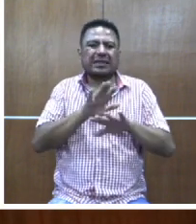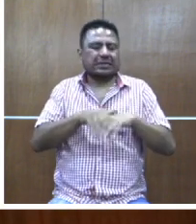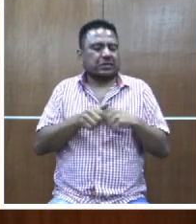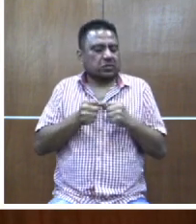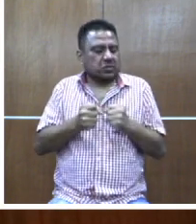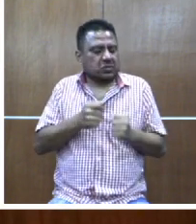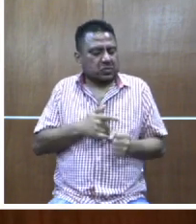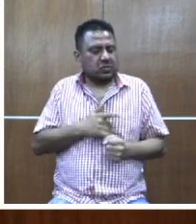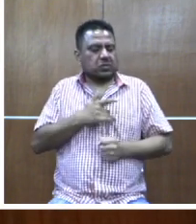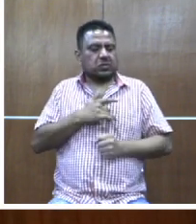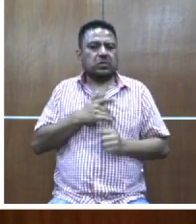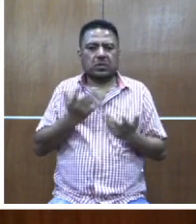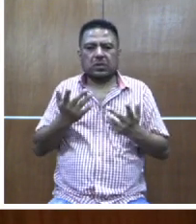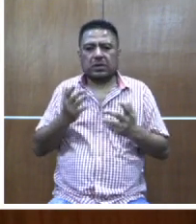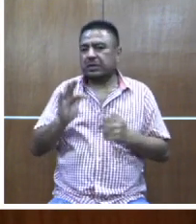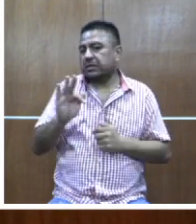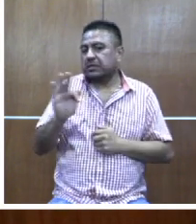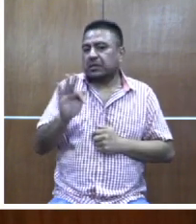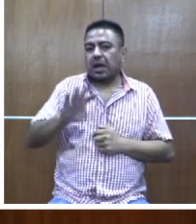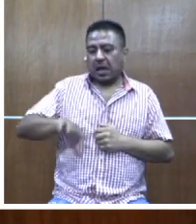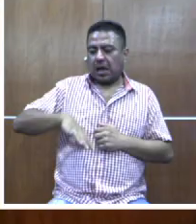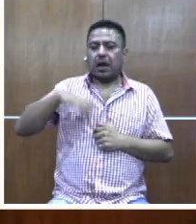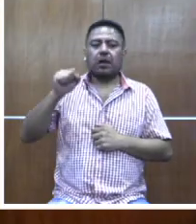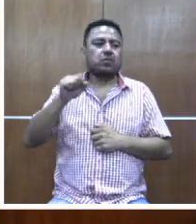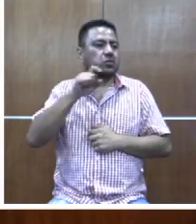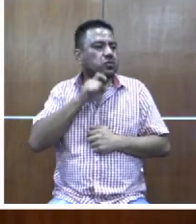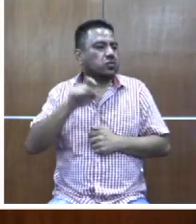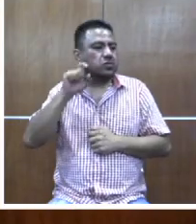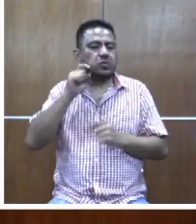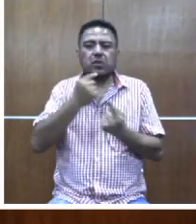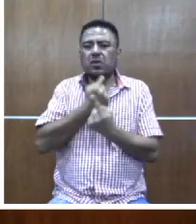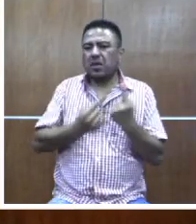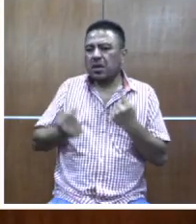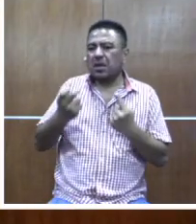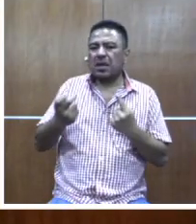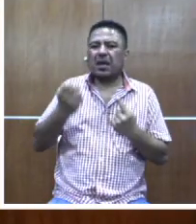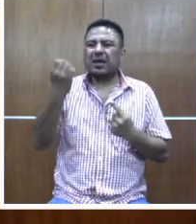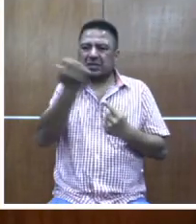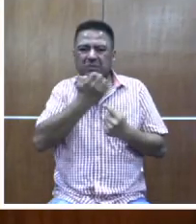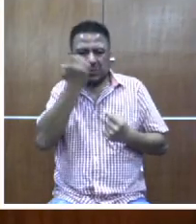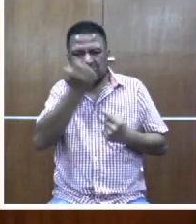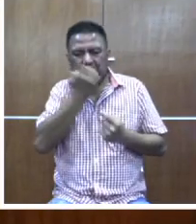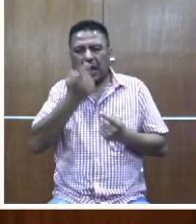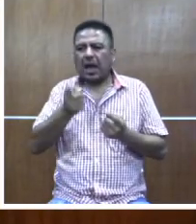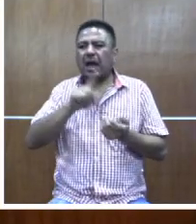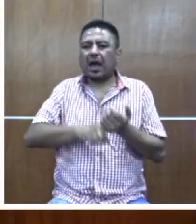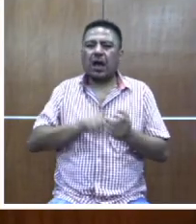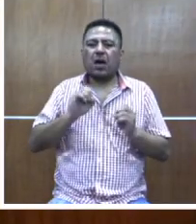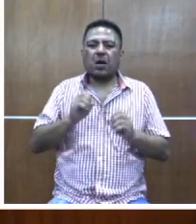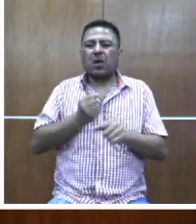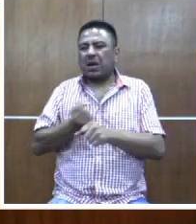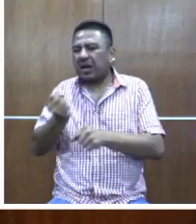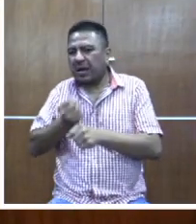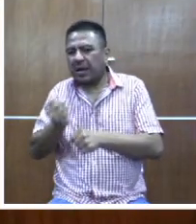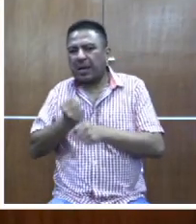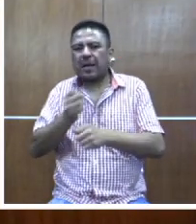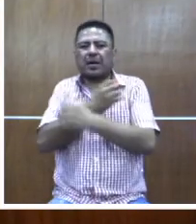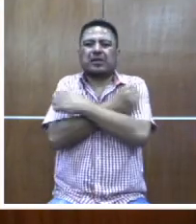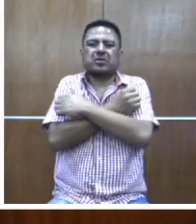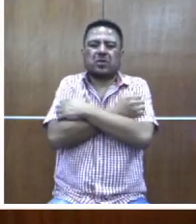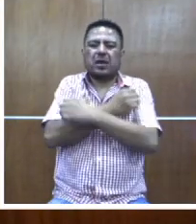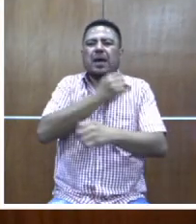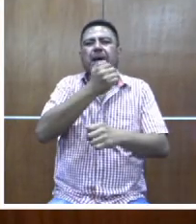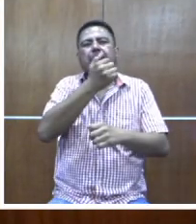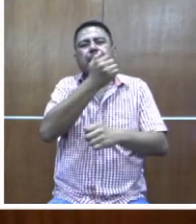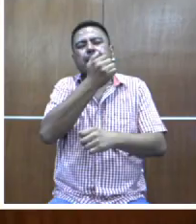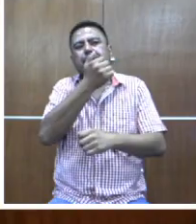y actuación en casos de abuso sexual infantil, acoso escolar y maltrato en las escuelas de educación